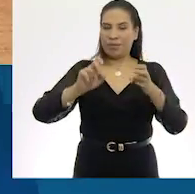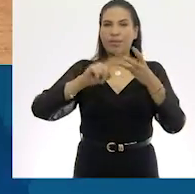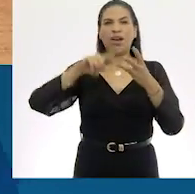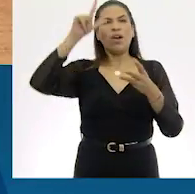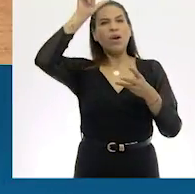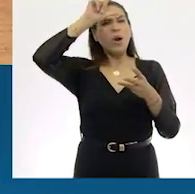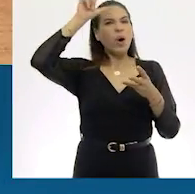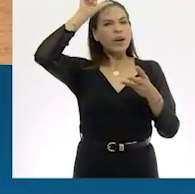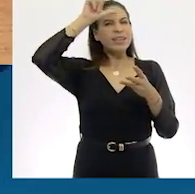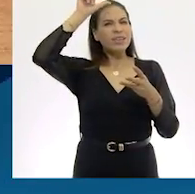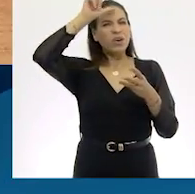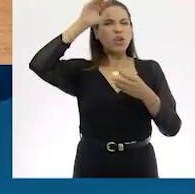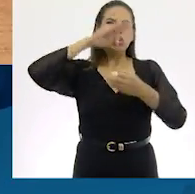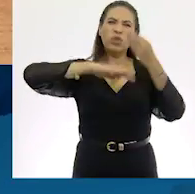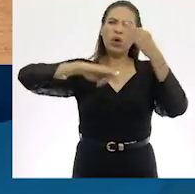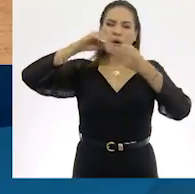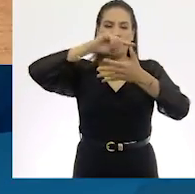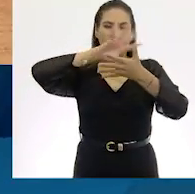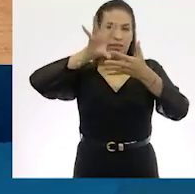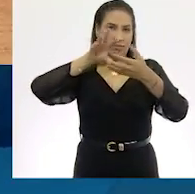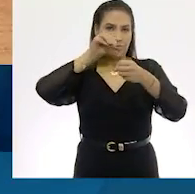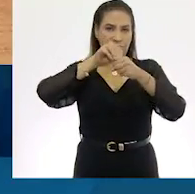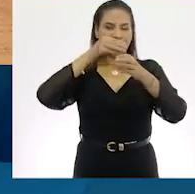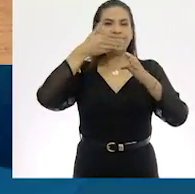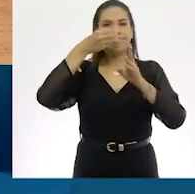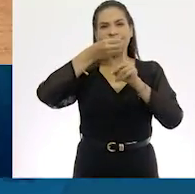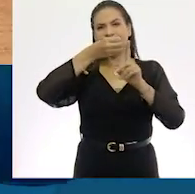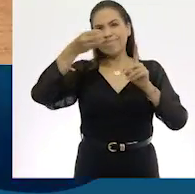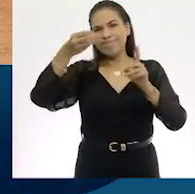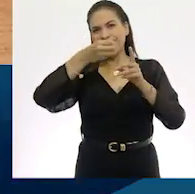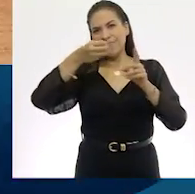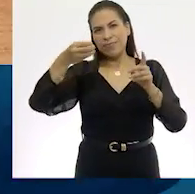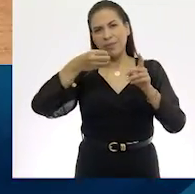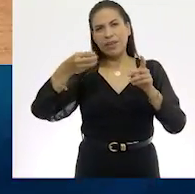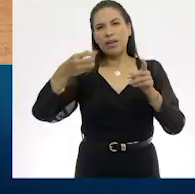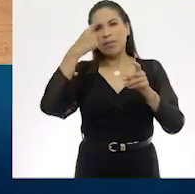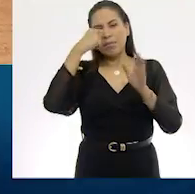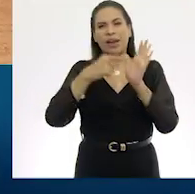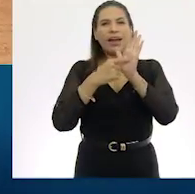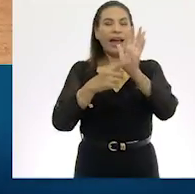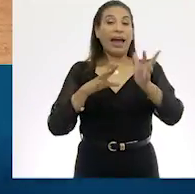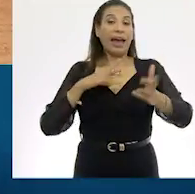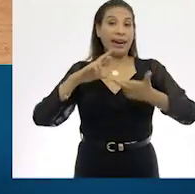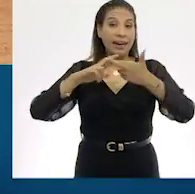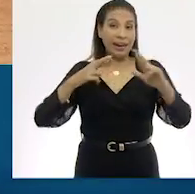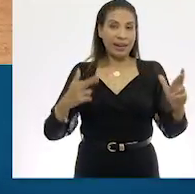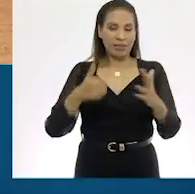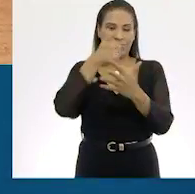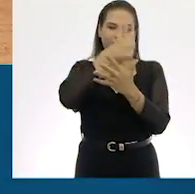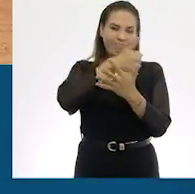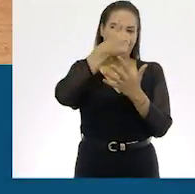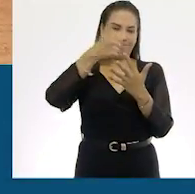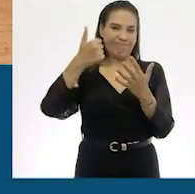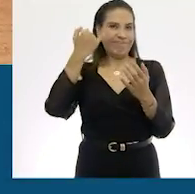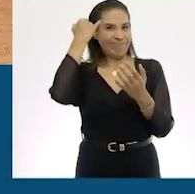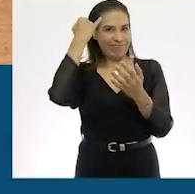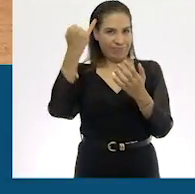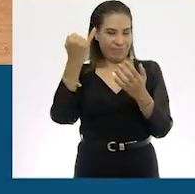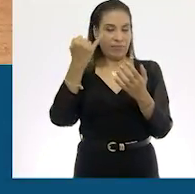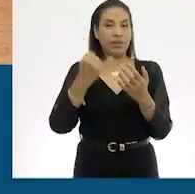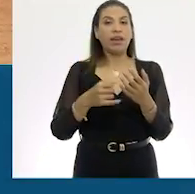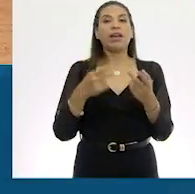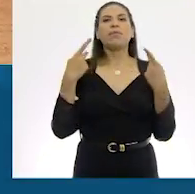Lógico. Todas sus partes deben estar organizadas, demostrando la relación entre cada idea. El